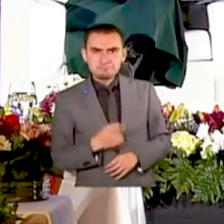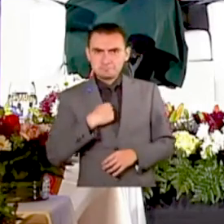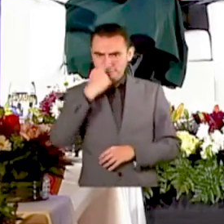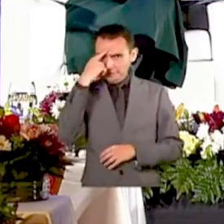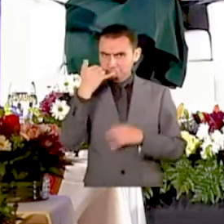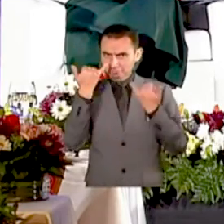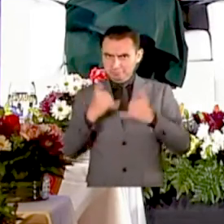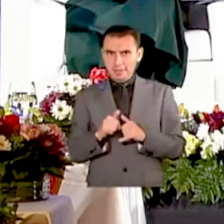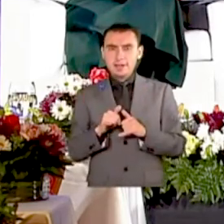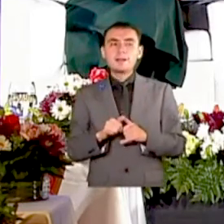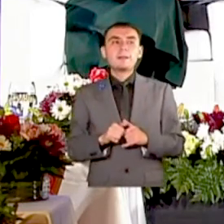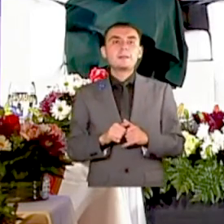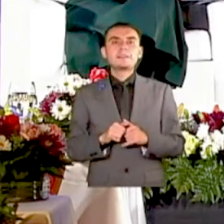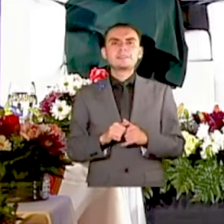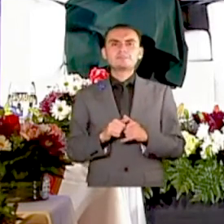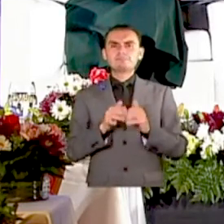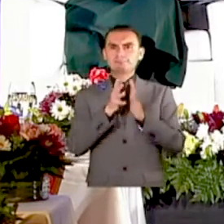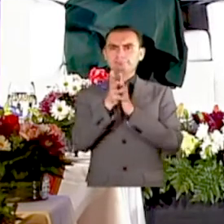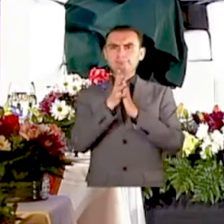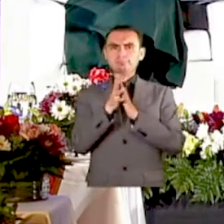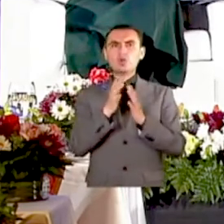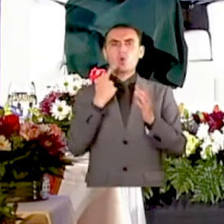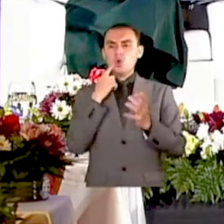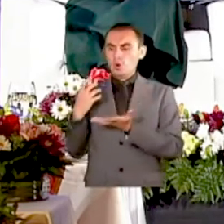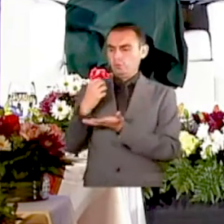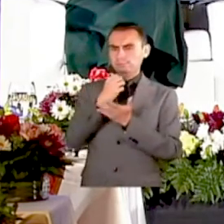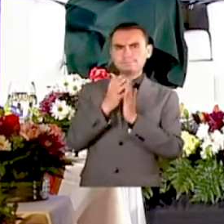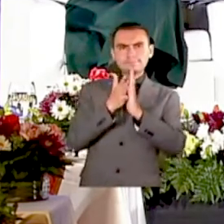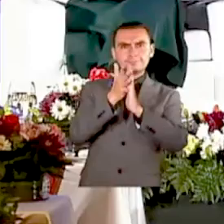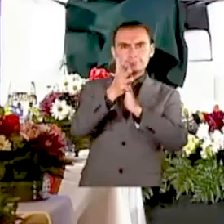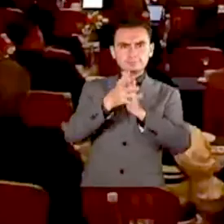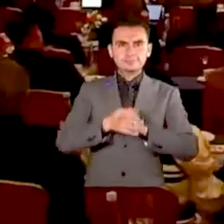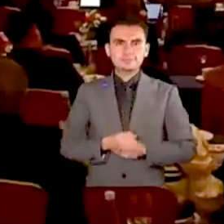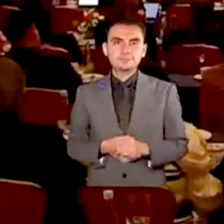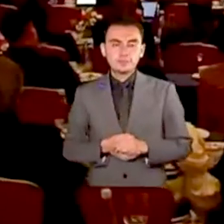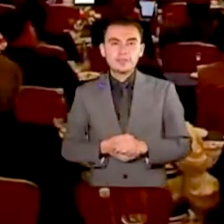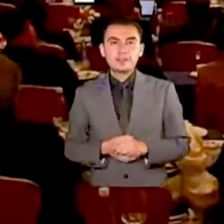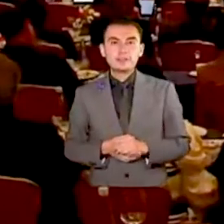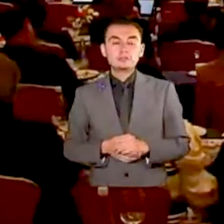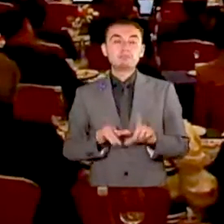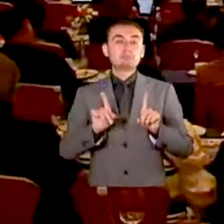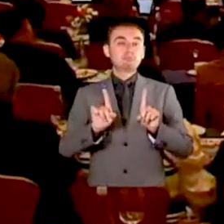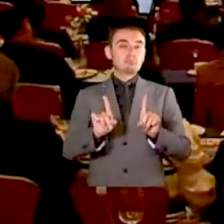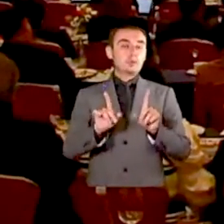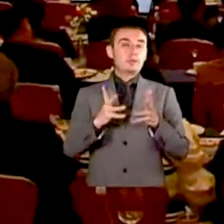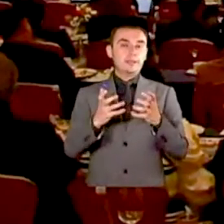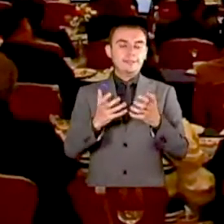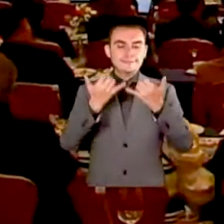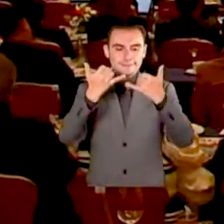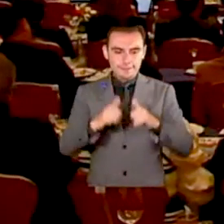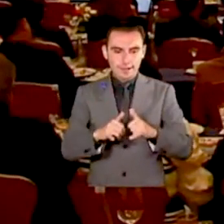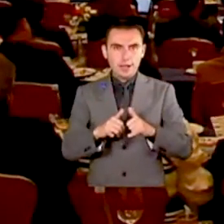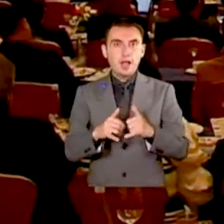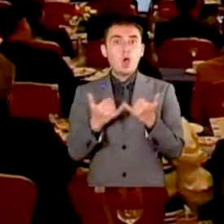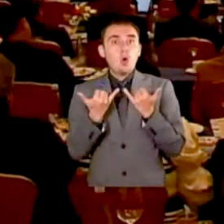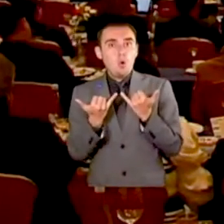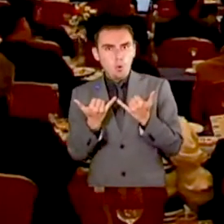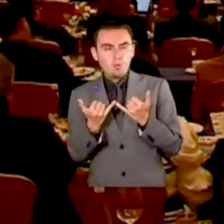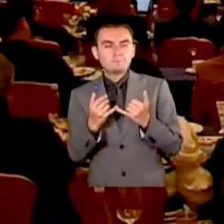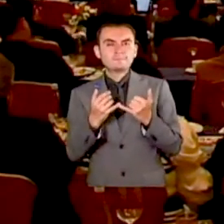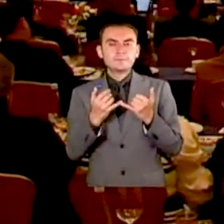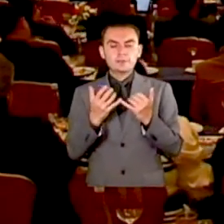esto terminamos la rendición de cuentas. Solo tendría que decirle que al llegar al final de esta